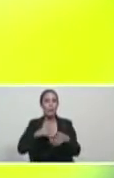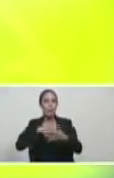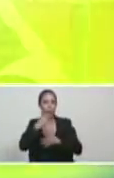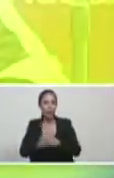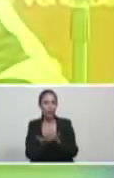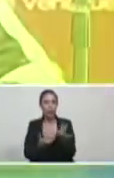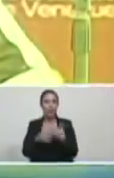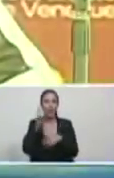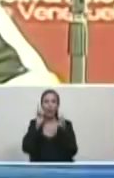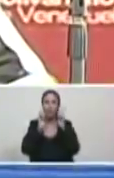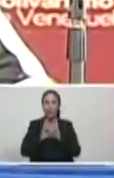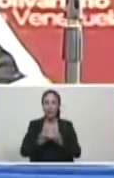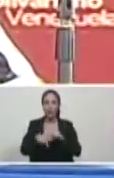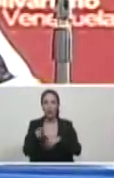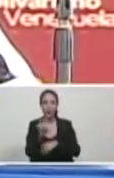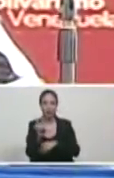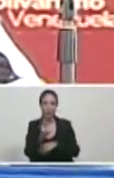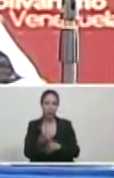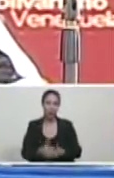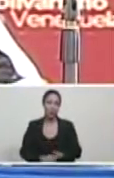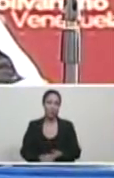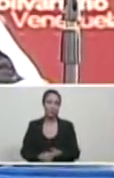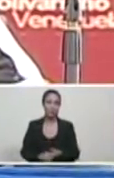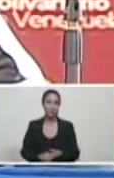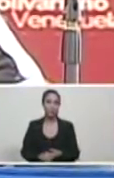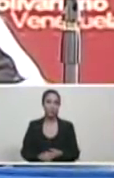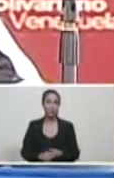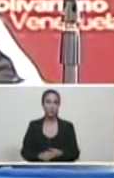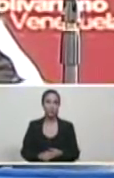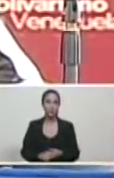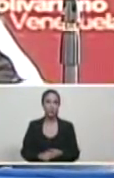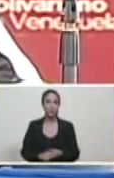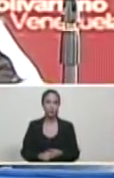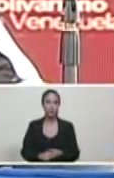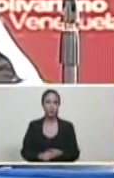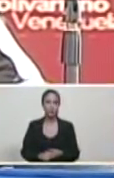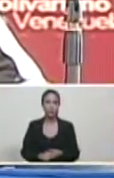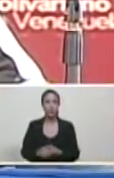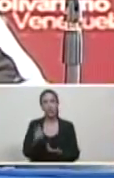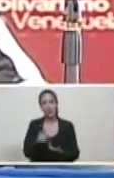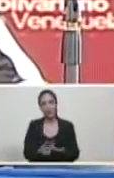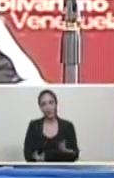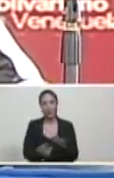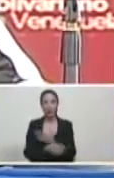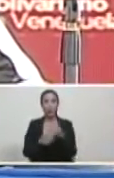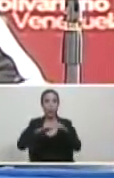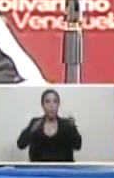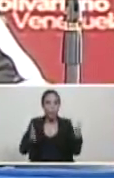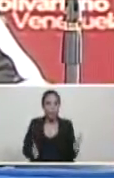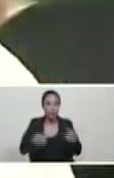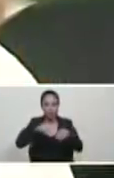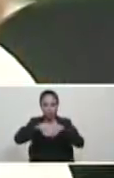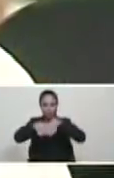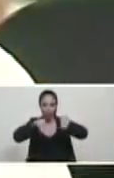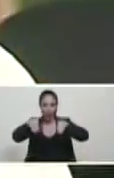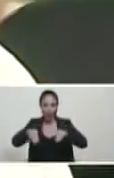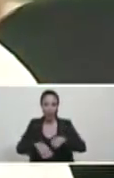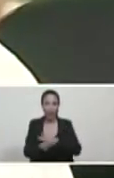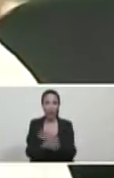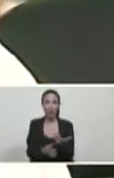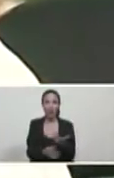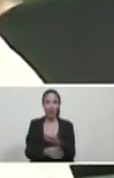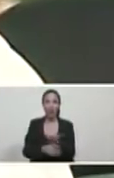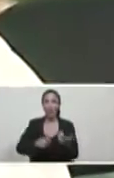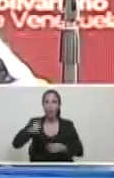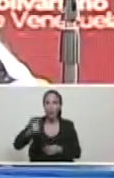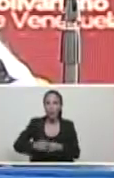vicepresidente de la República, es la encargada de Venezuela Bella. Bueno, presidente, también tenemos la estructura para hacer las mesas de ajedrez, la mesa de dominó y la mesa